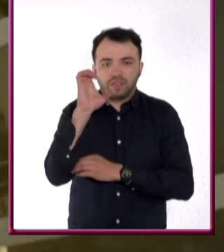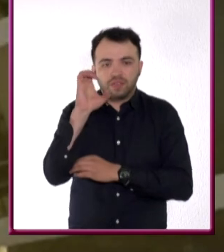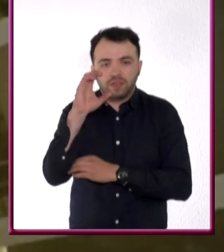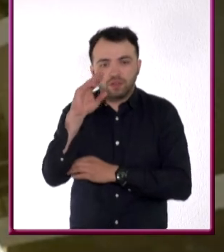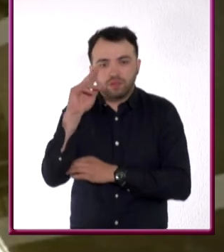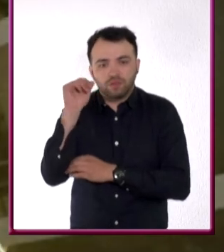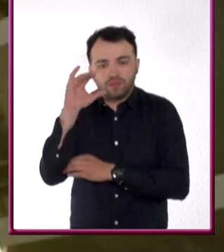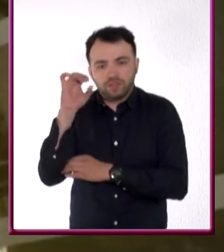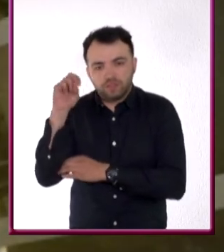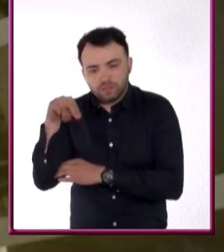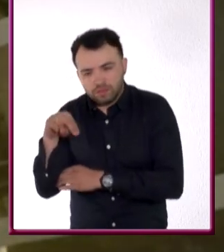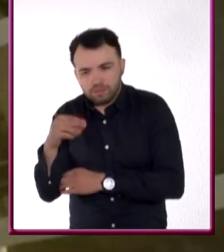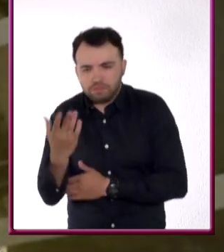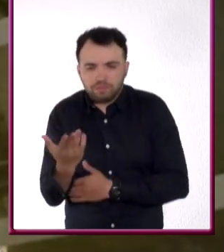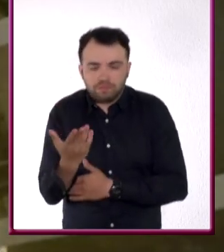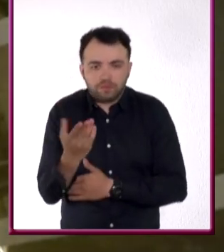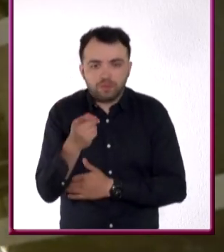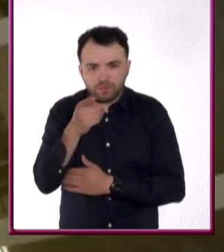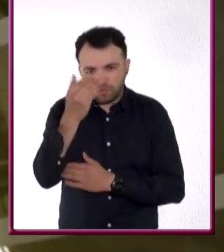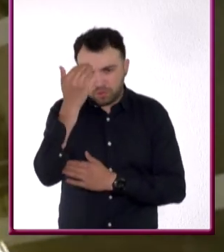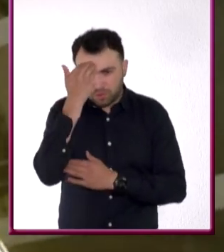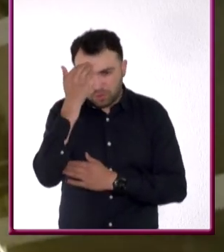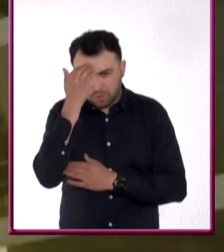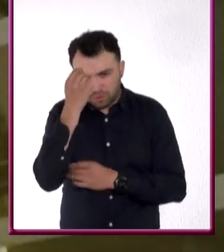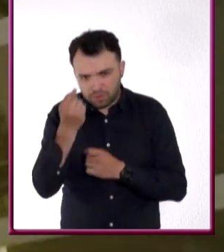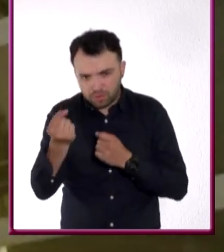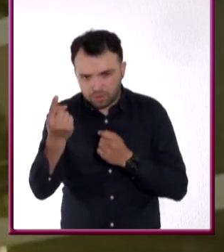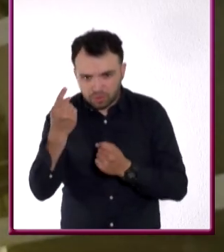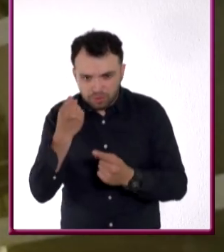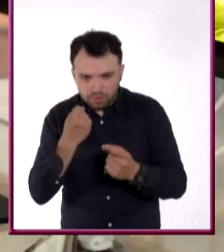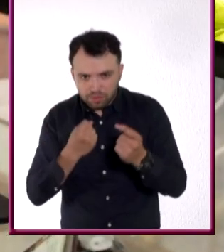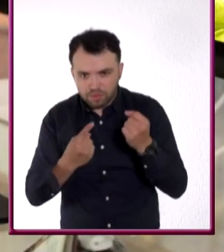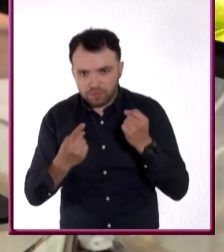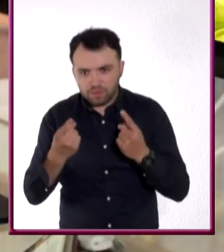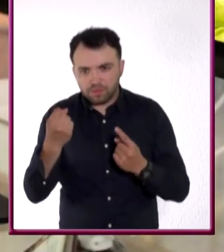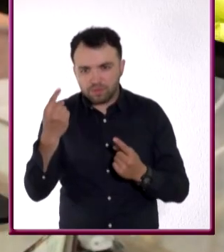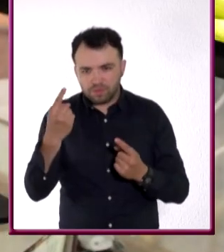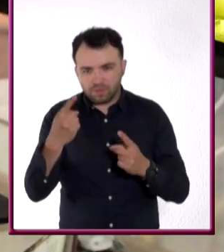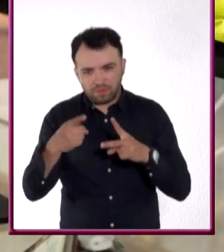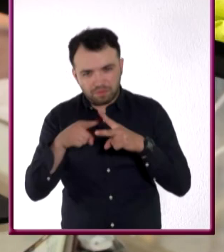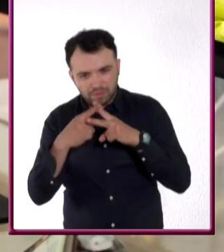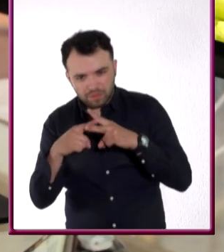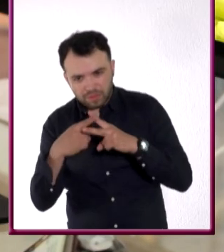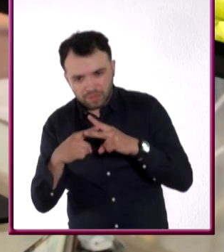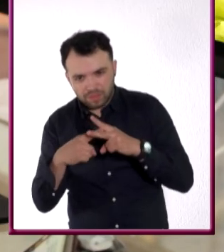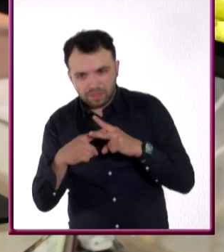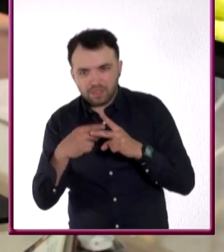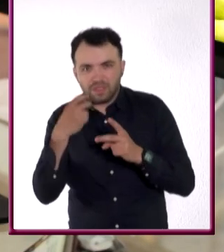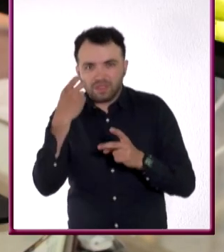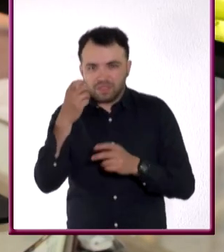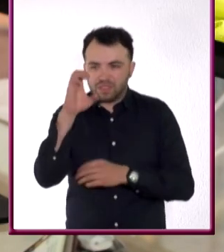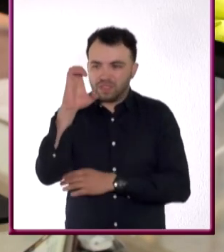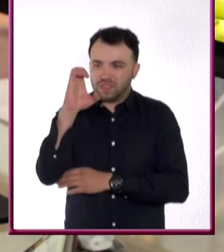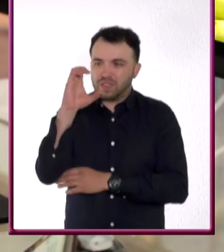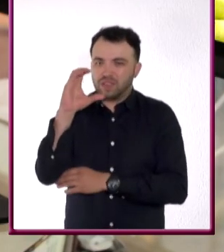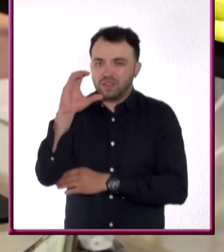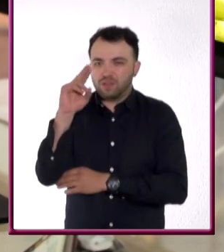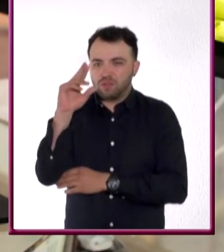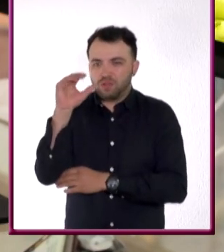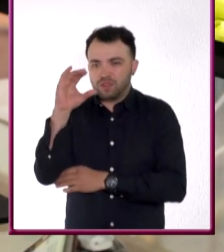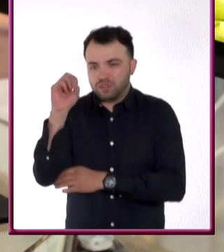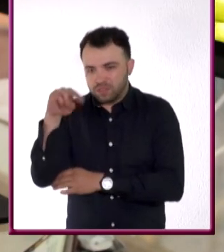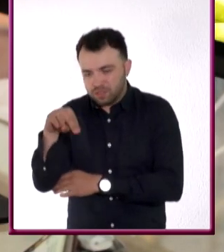Si ustedes conocen un poco de las herramientas del cálculo, las ecuaciones diferenciales se plantean